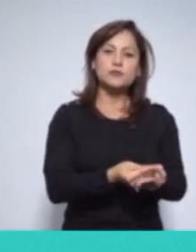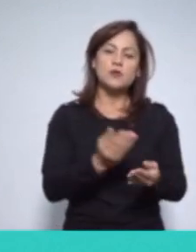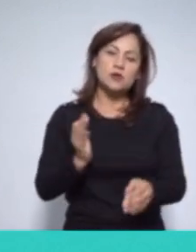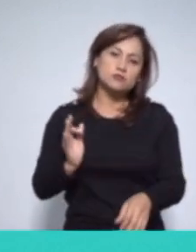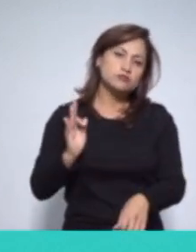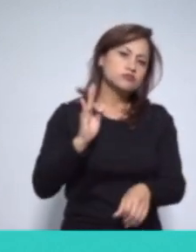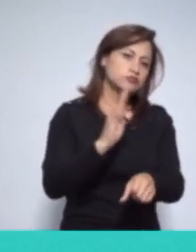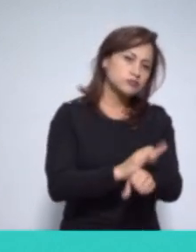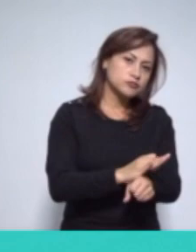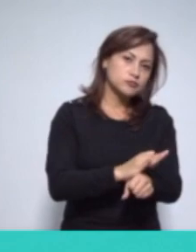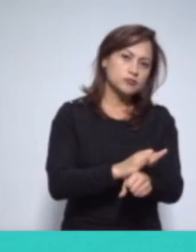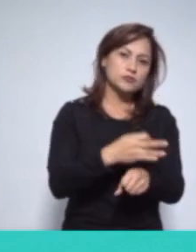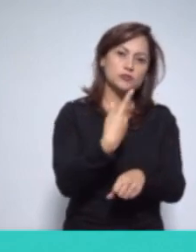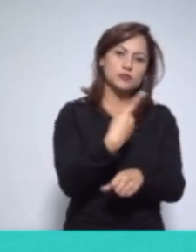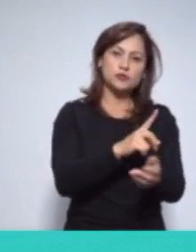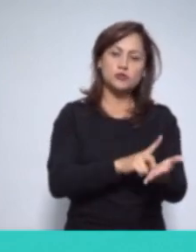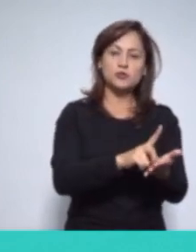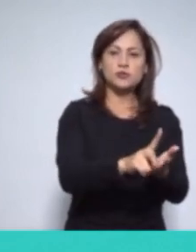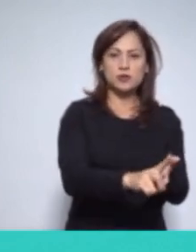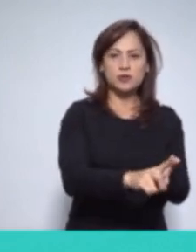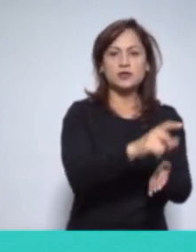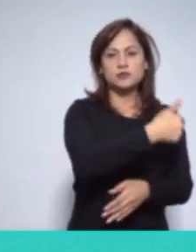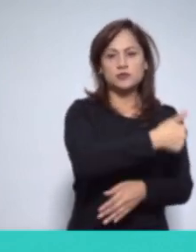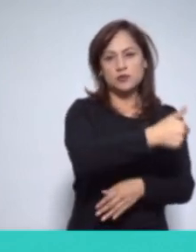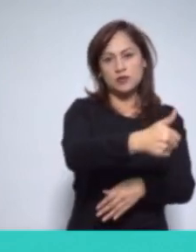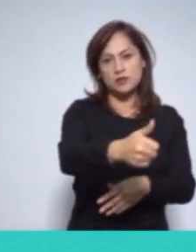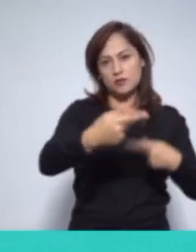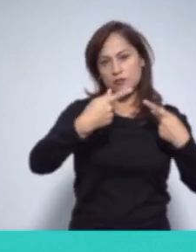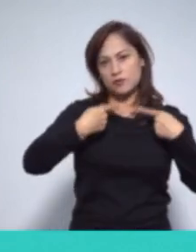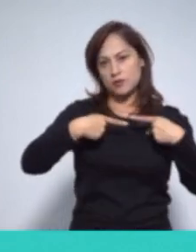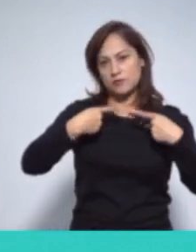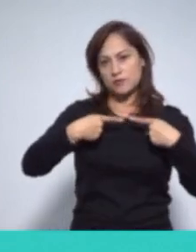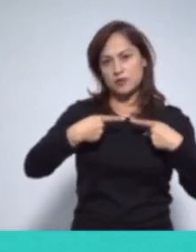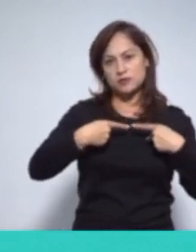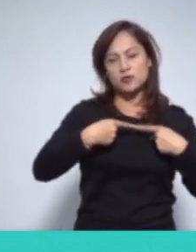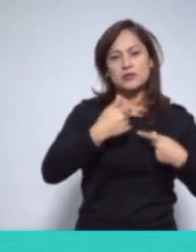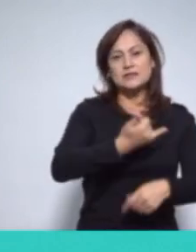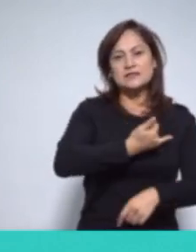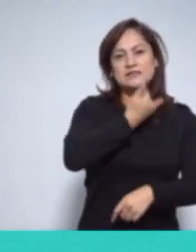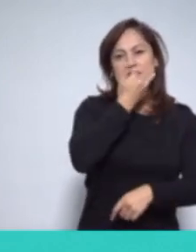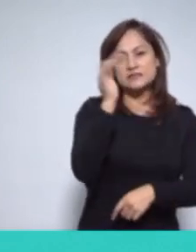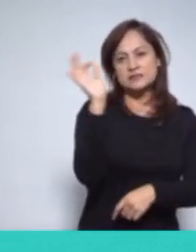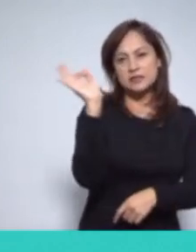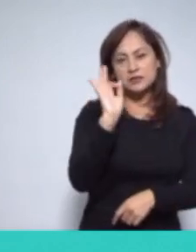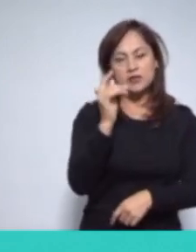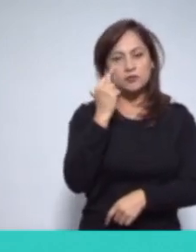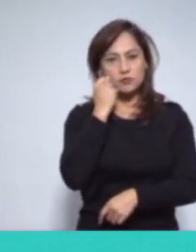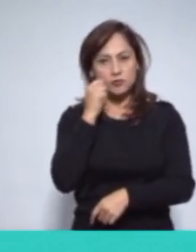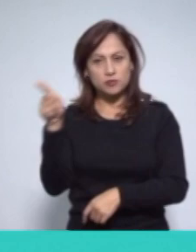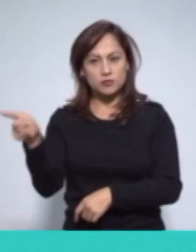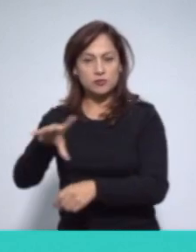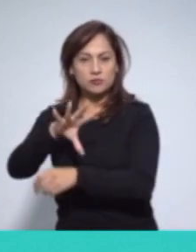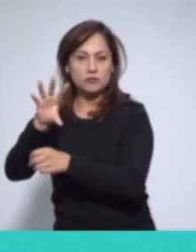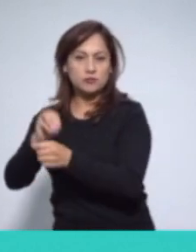que las solicitudes de los particulares no resulten totalmente claras. La actuación